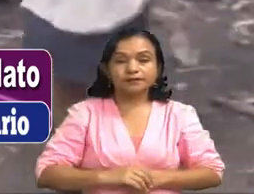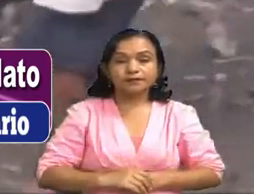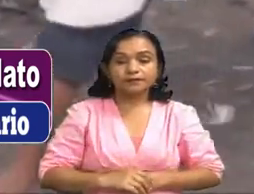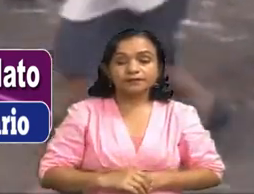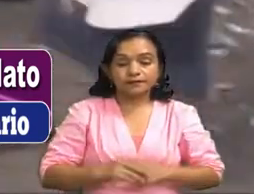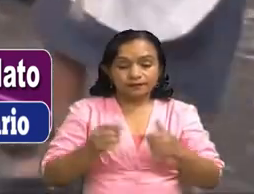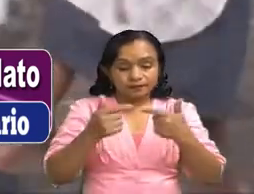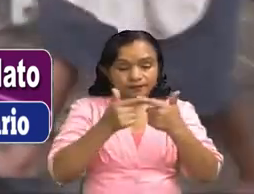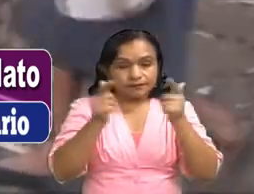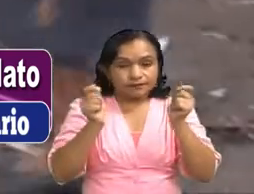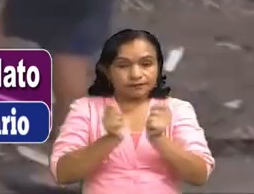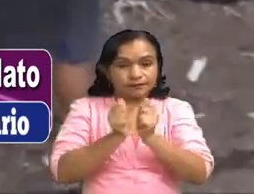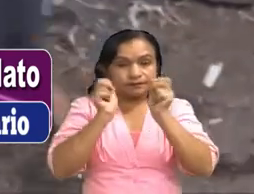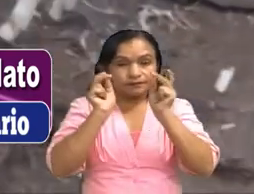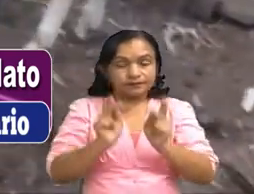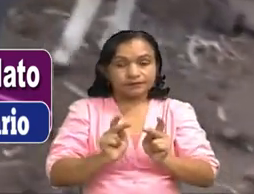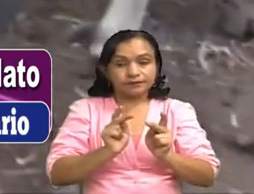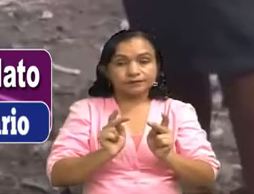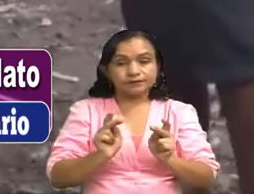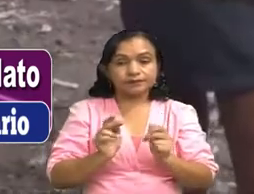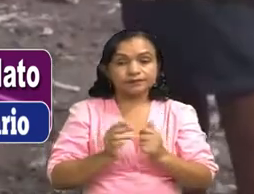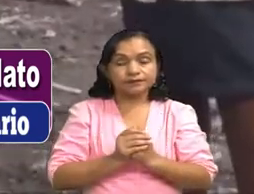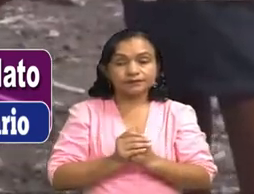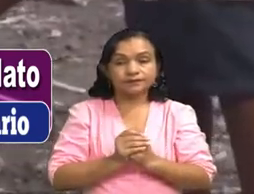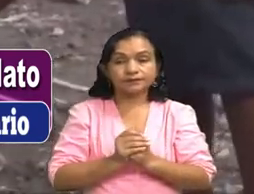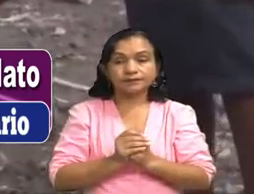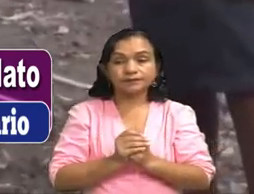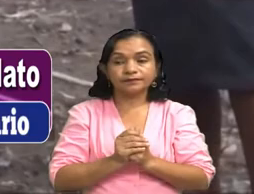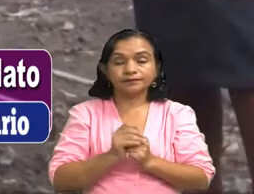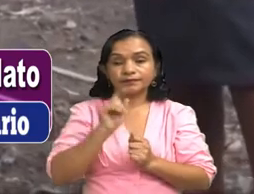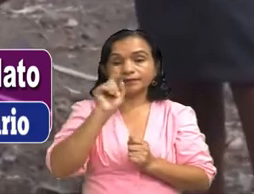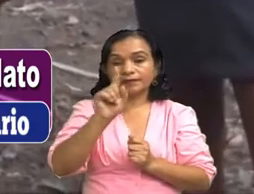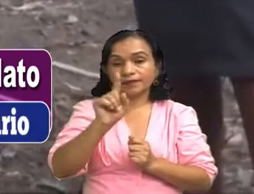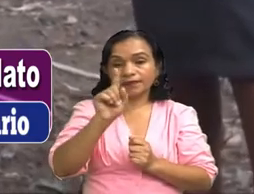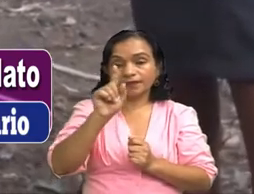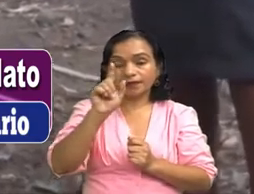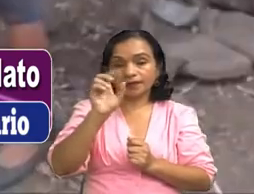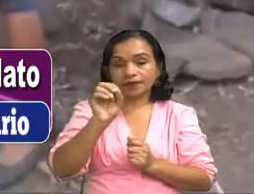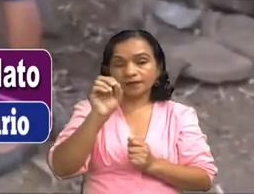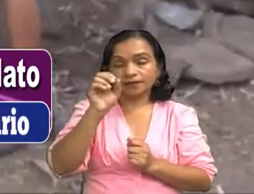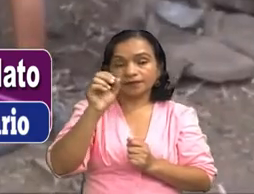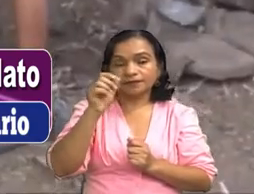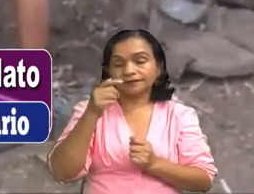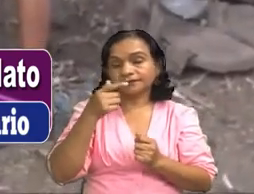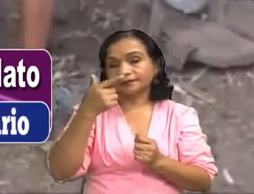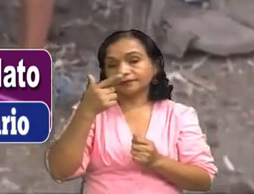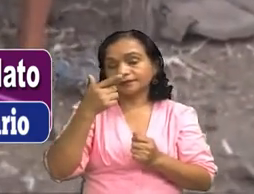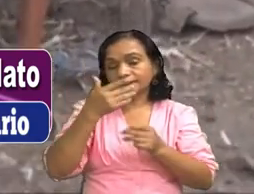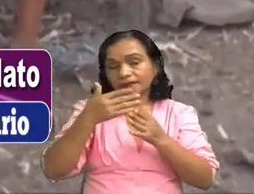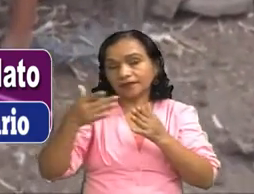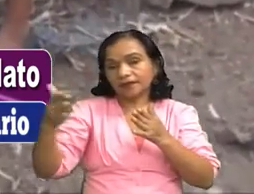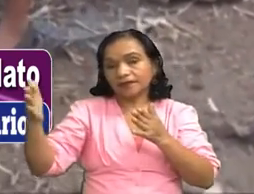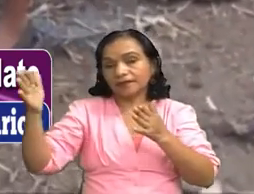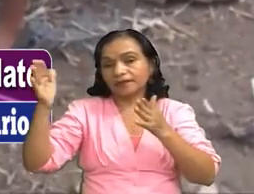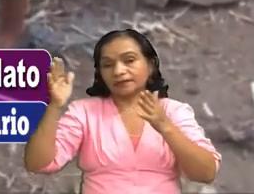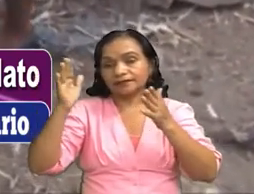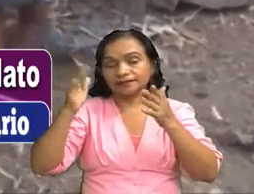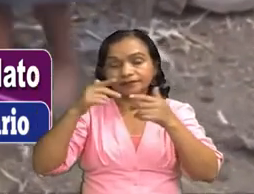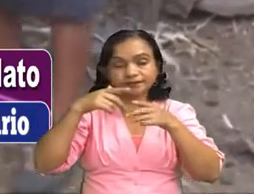Estos pequeños ya llevan 100 y pico de fincas segregadas. Aquí estamos entregando certificados, mira.